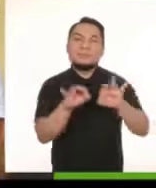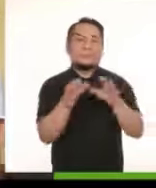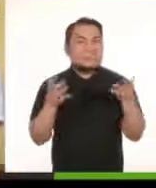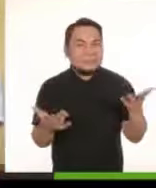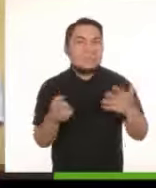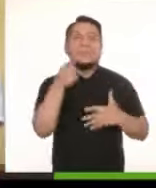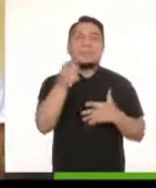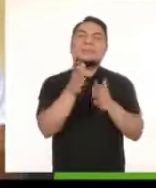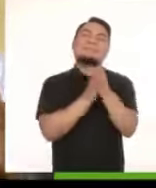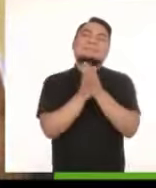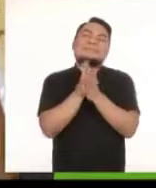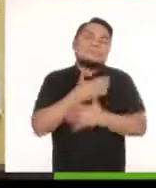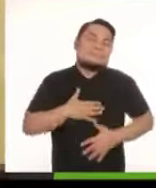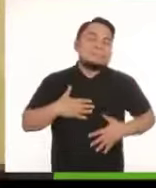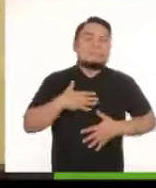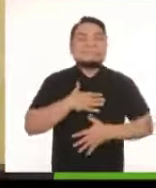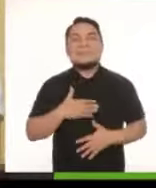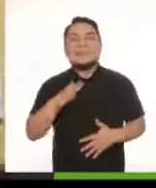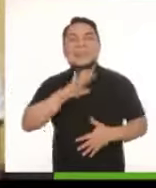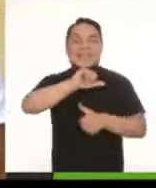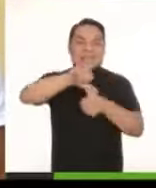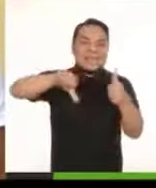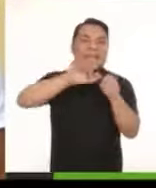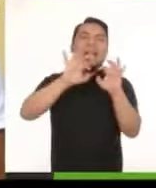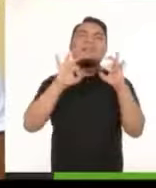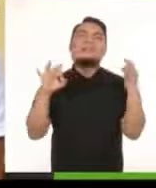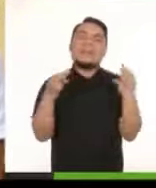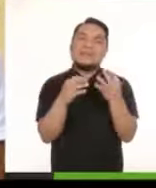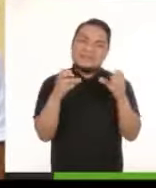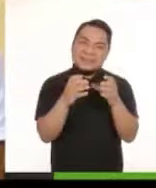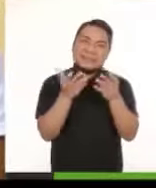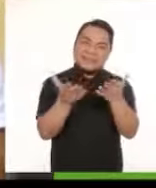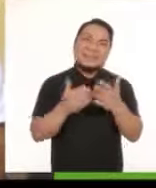que lo hayan disfrutado en familia.